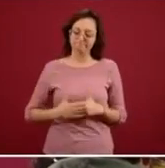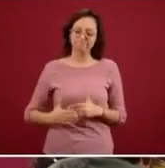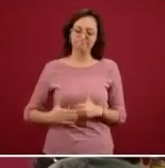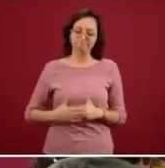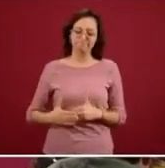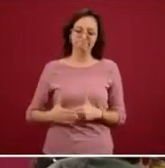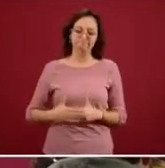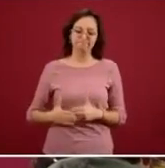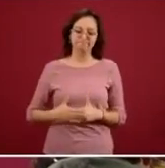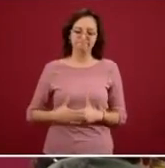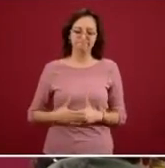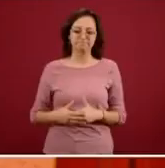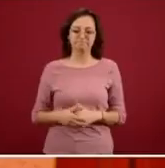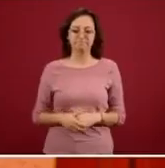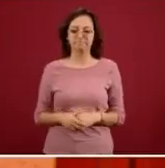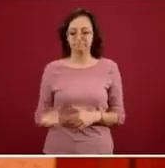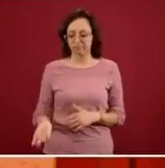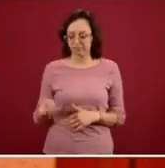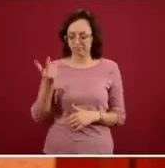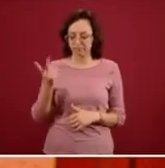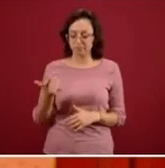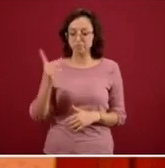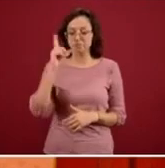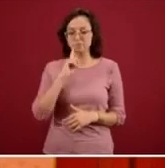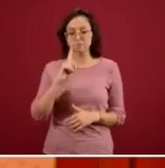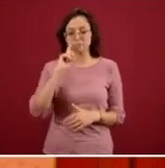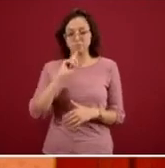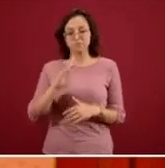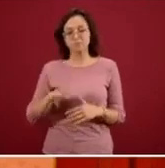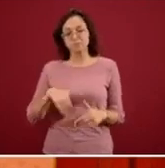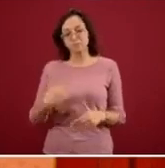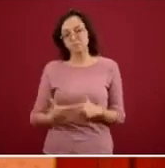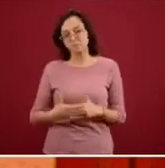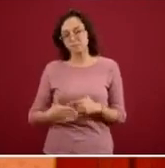ellas son nuestros primeros 2 casos de muerte en embarazadas.